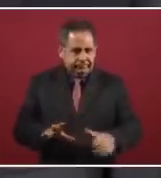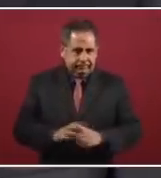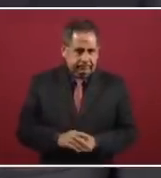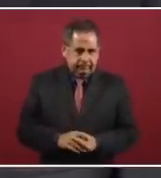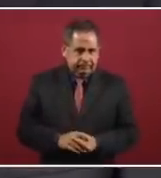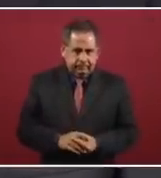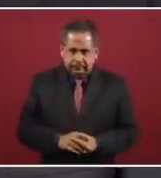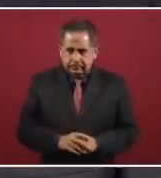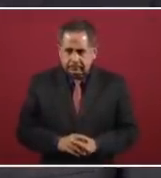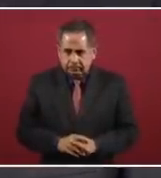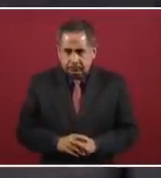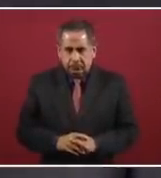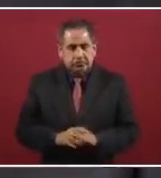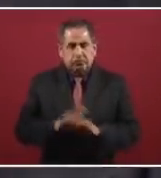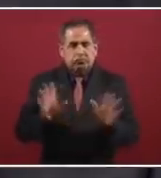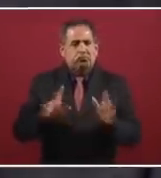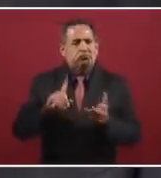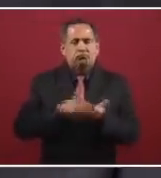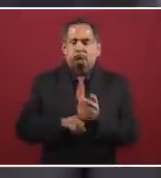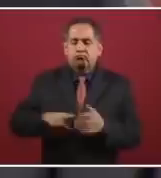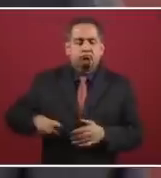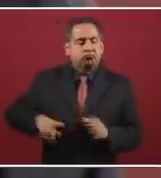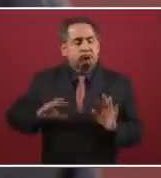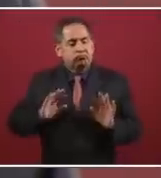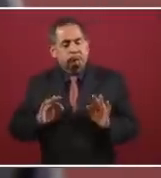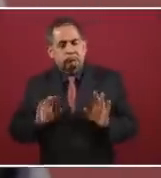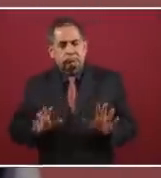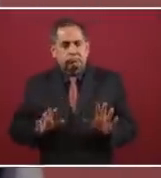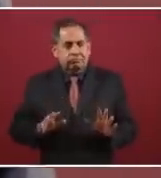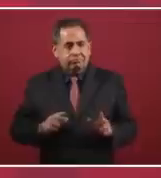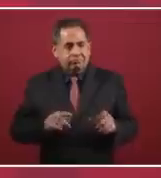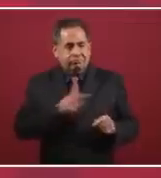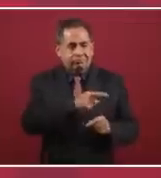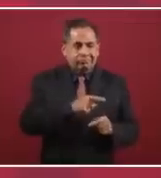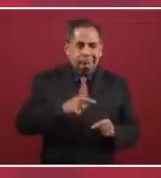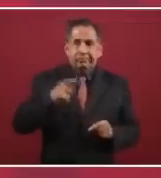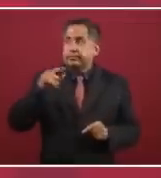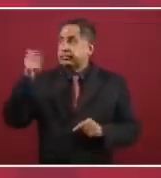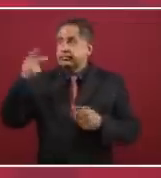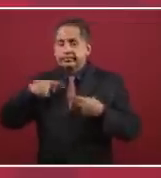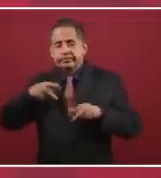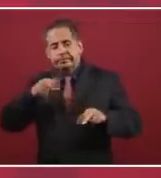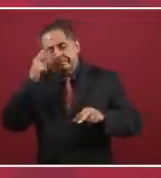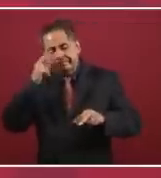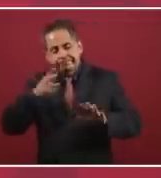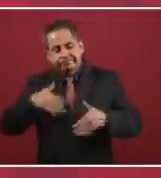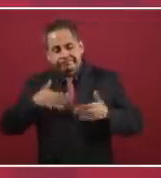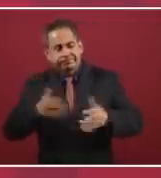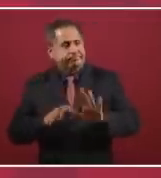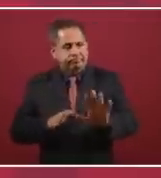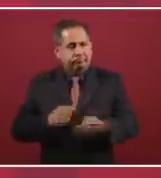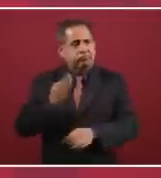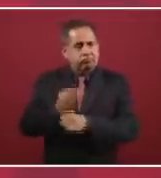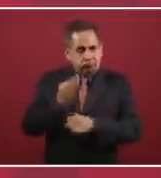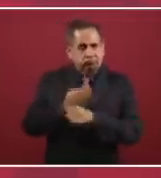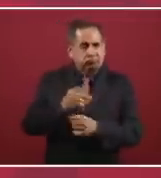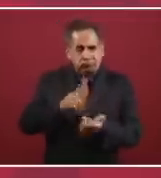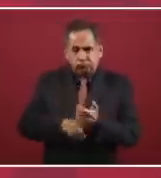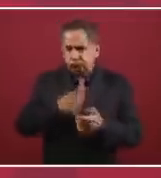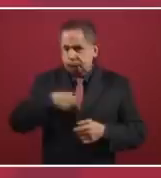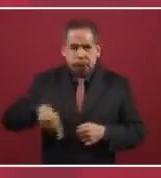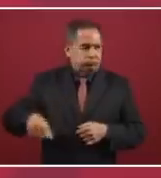hacia el gobierno y hacia México en momentos que necesitamos